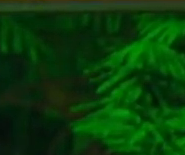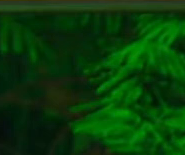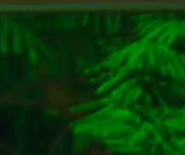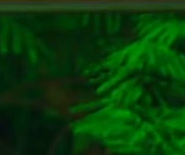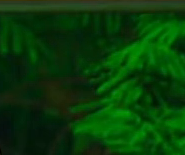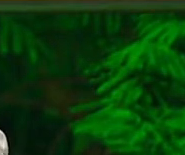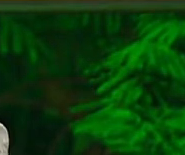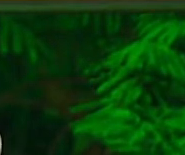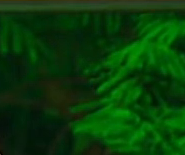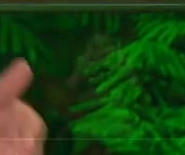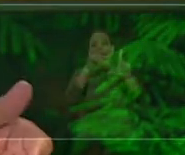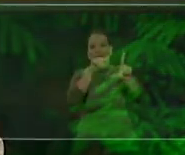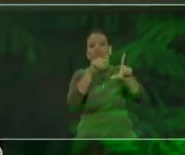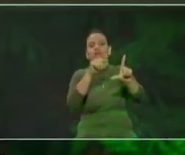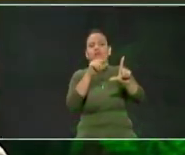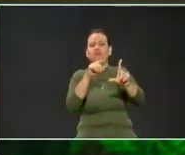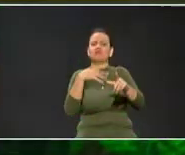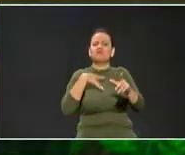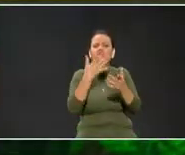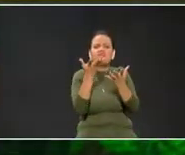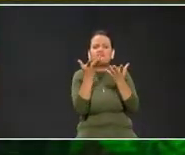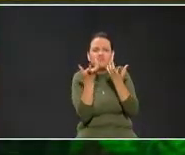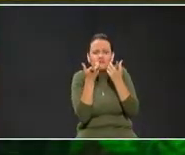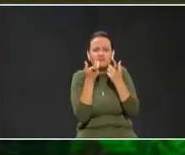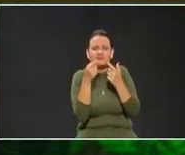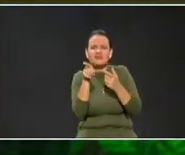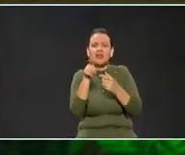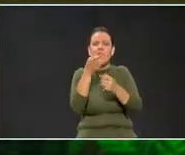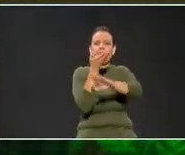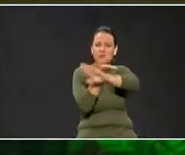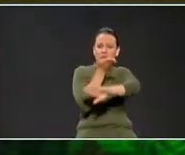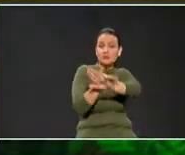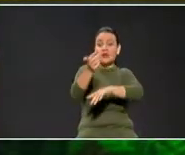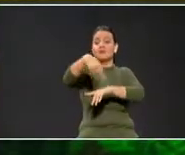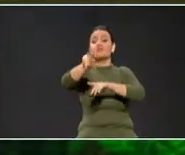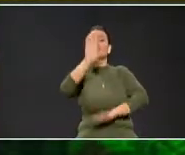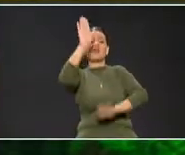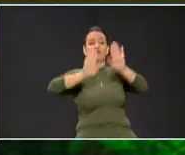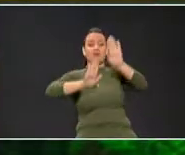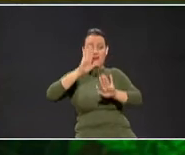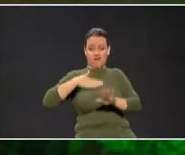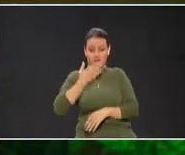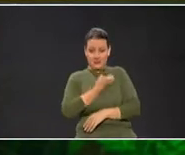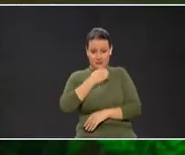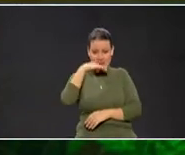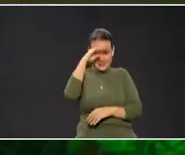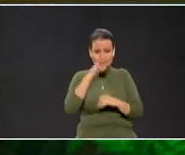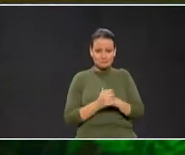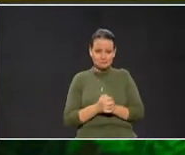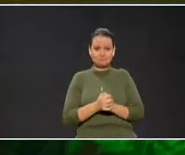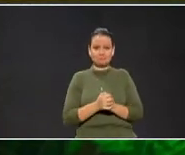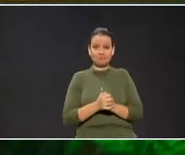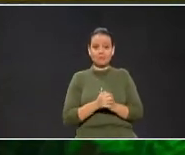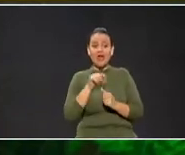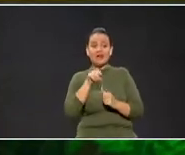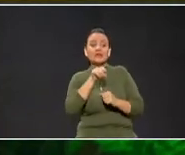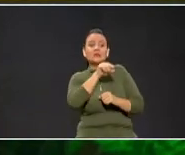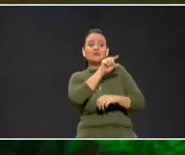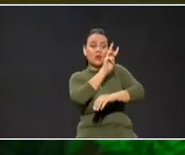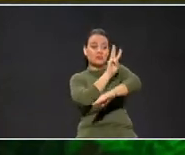propuestas de los y las candidatas a la alcaldía de medellín y que estamos conectados a través de la señal de telemedellín